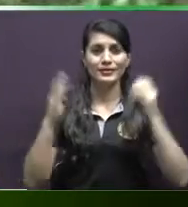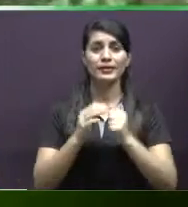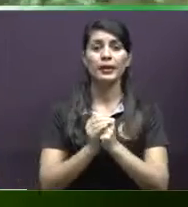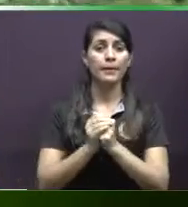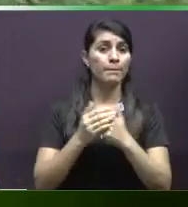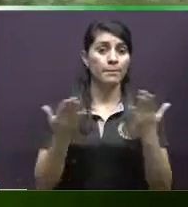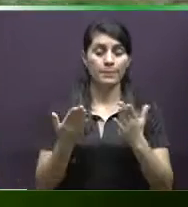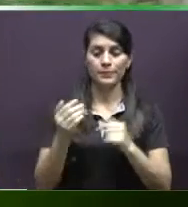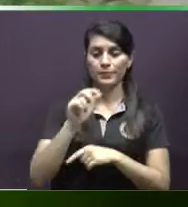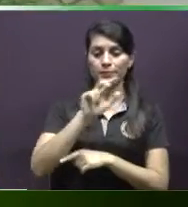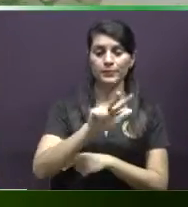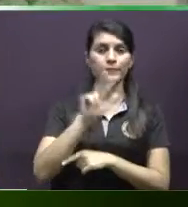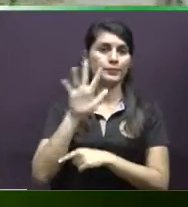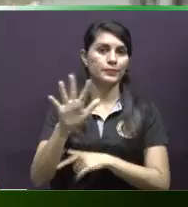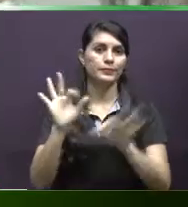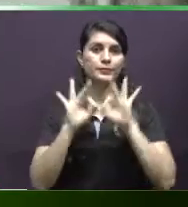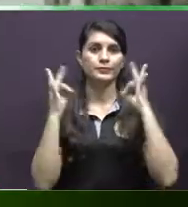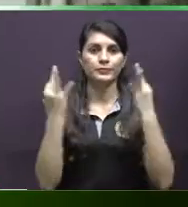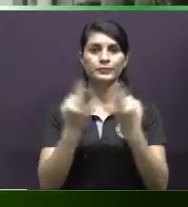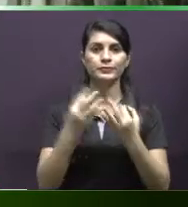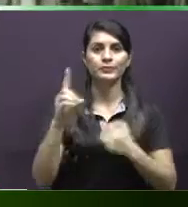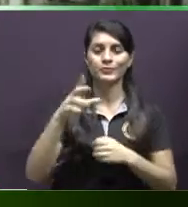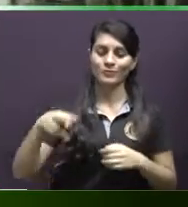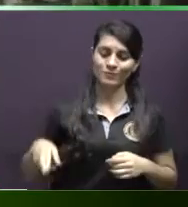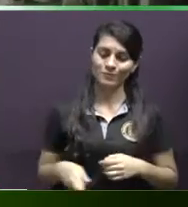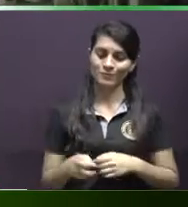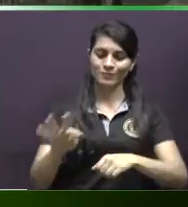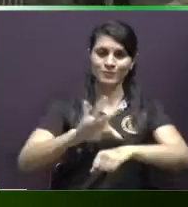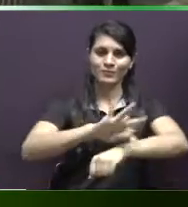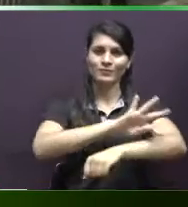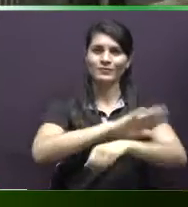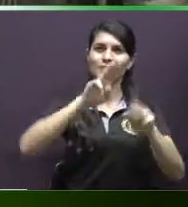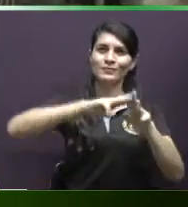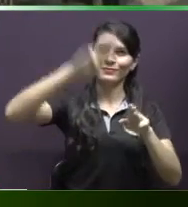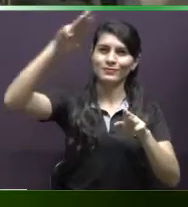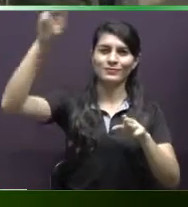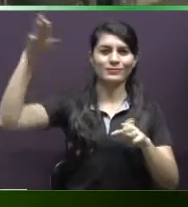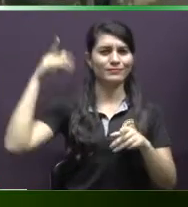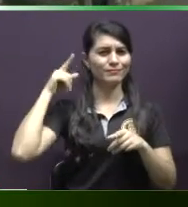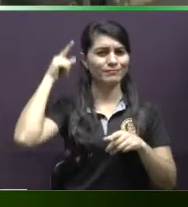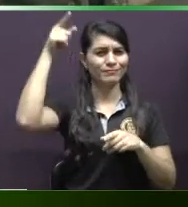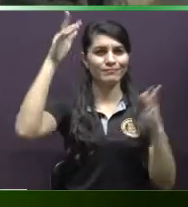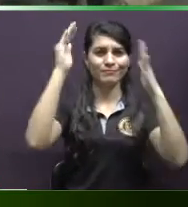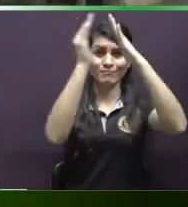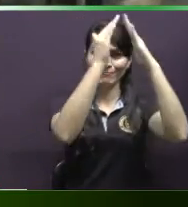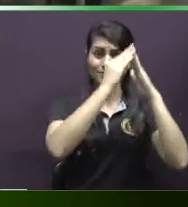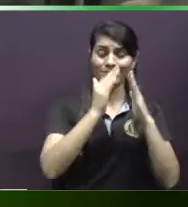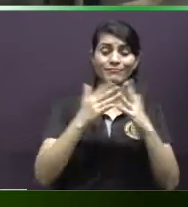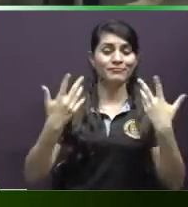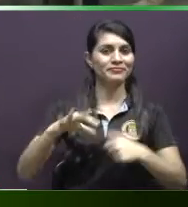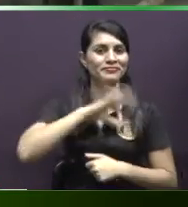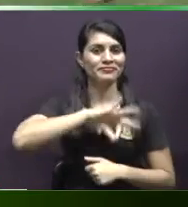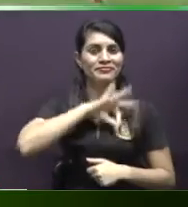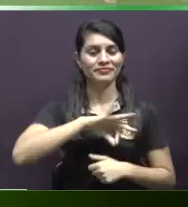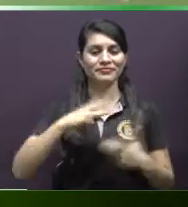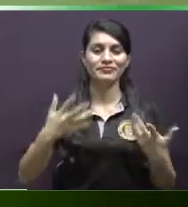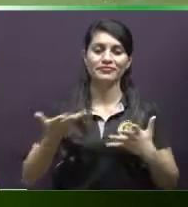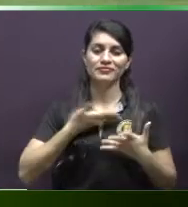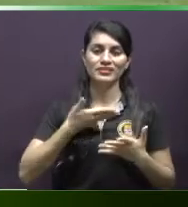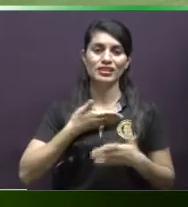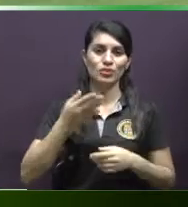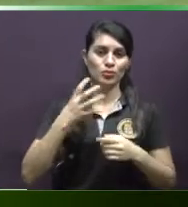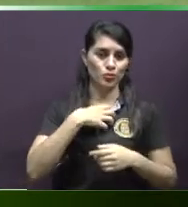alrededor de 35 familias de la cuenca del río tulián han sido beneficiadas con la primera etapa del proyecto de